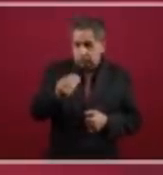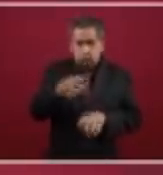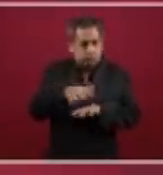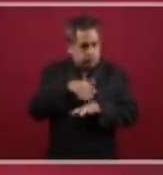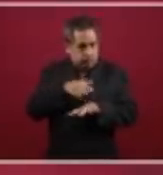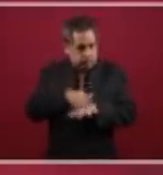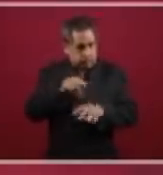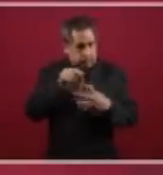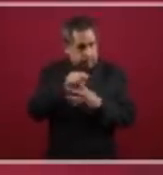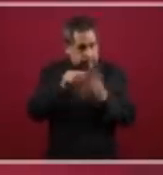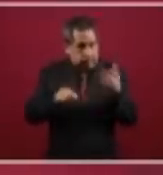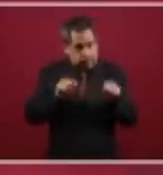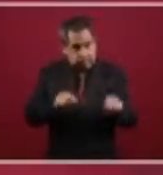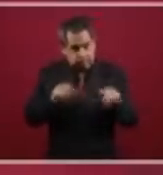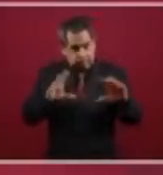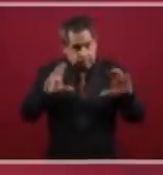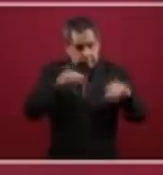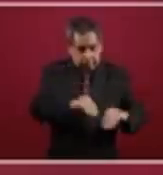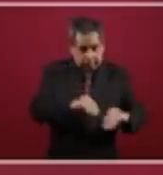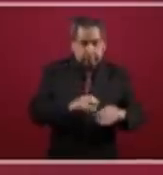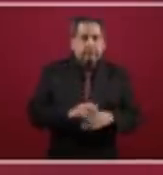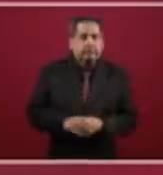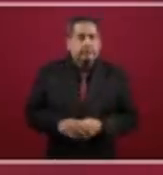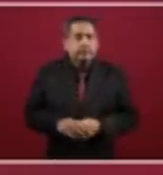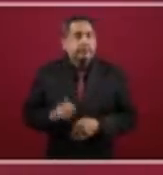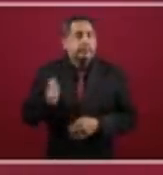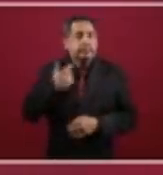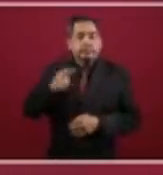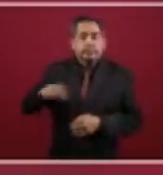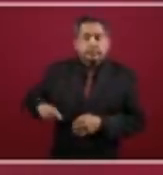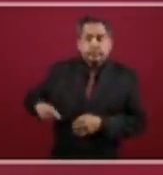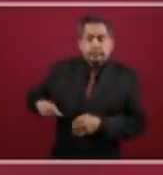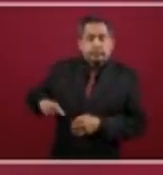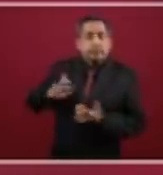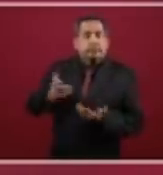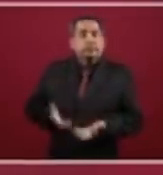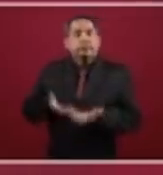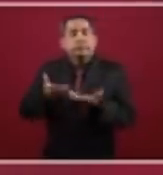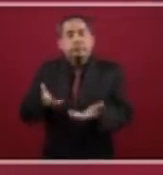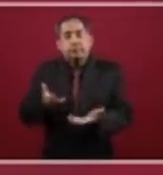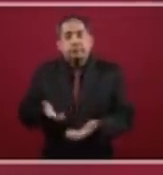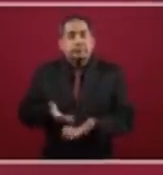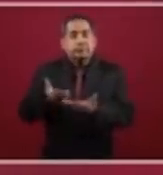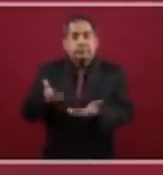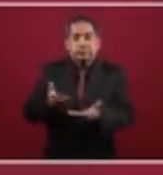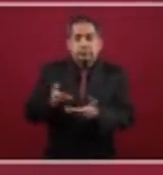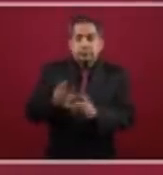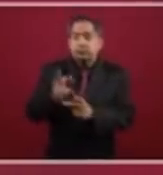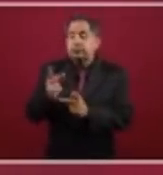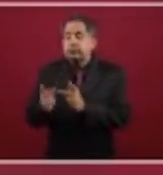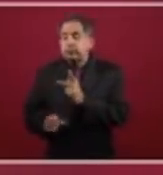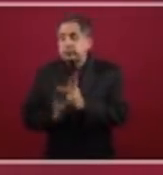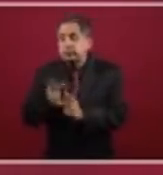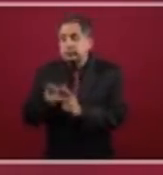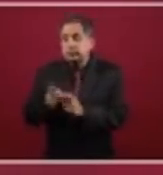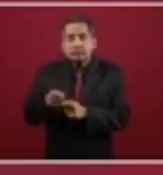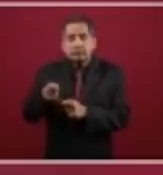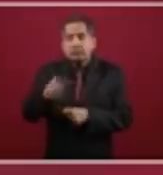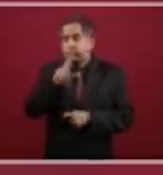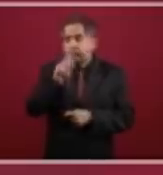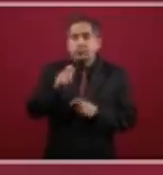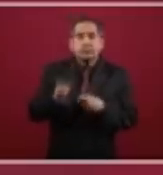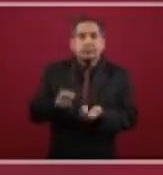Tlalpan. El gobierno anterior ofrecía esencialmente créditos, no